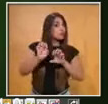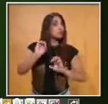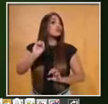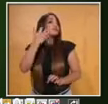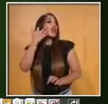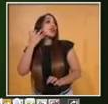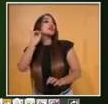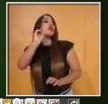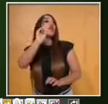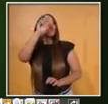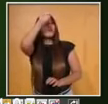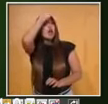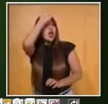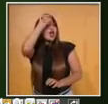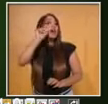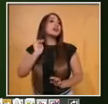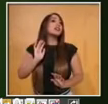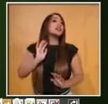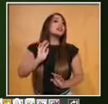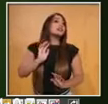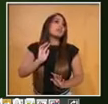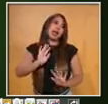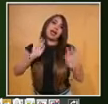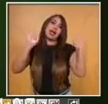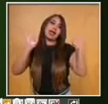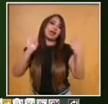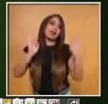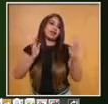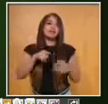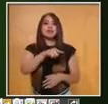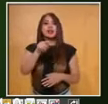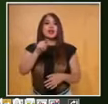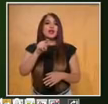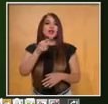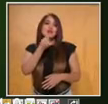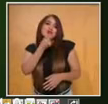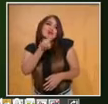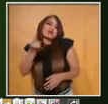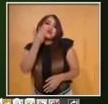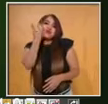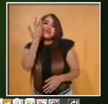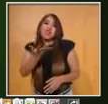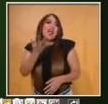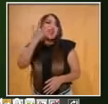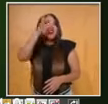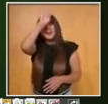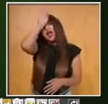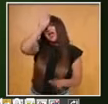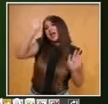Rayados? Pues esto está más que obvio, maestra. Los niños prefieren ser Rayados.